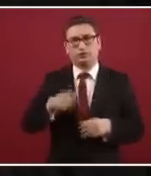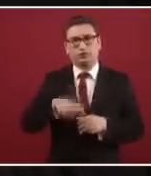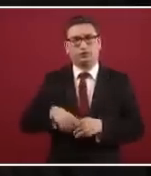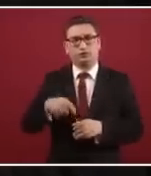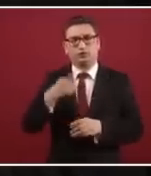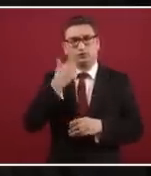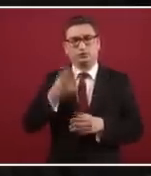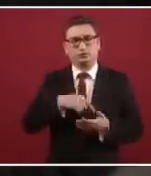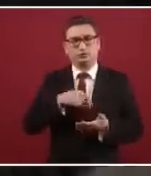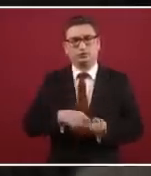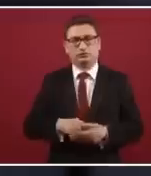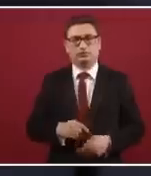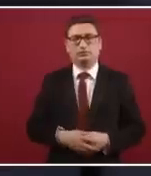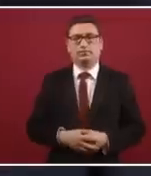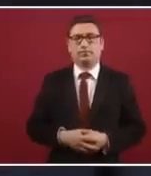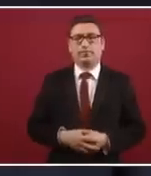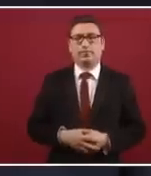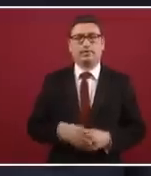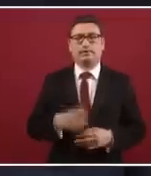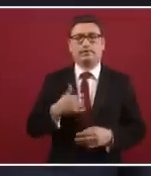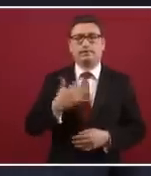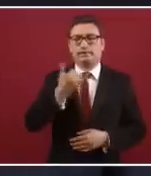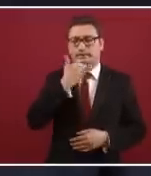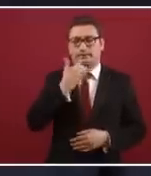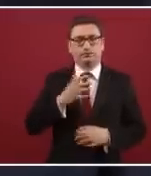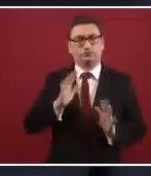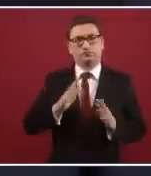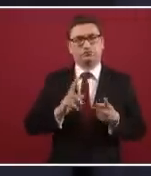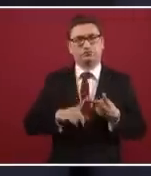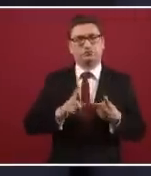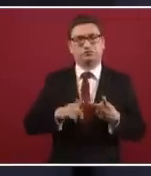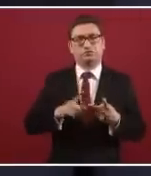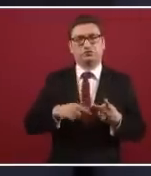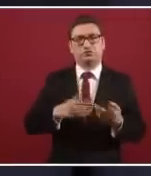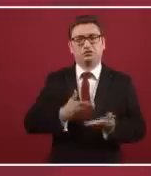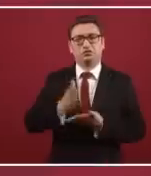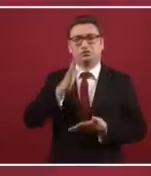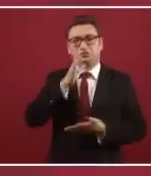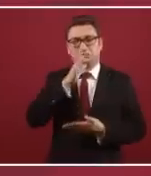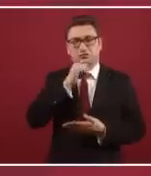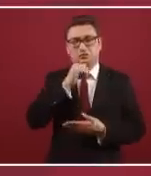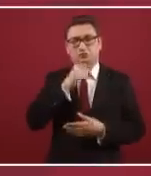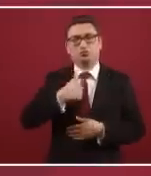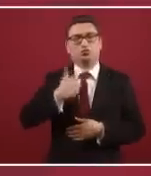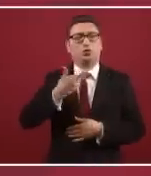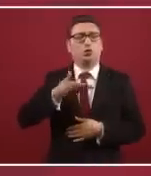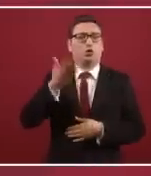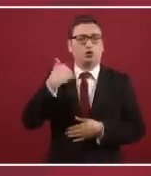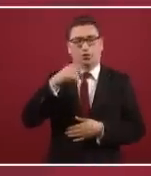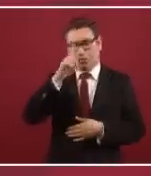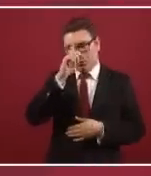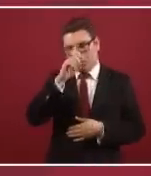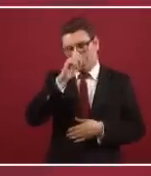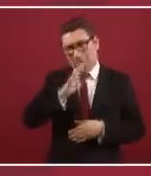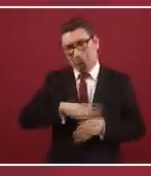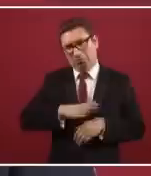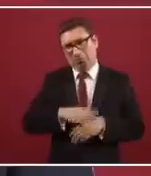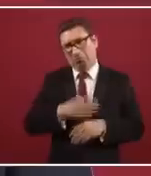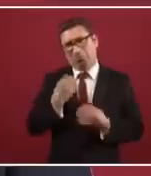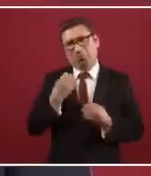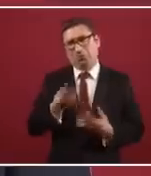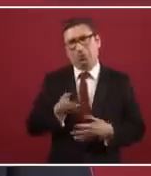los candidatos? No, dos cosas. Yo no me puedo meter. Fue una sugerencia que